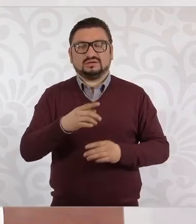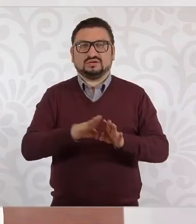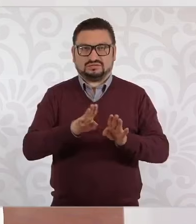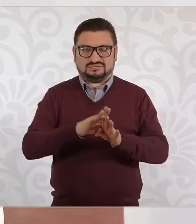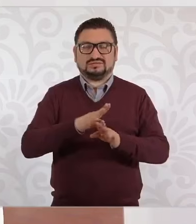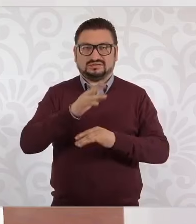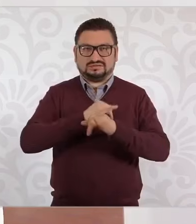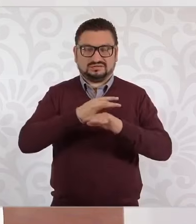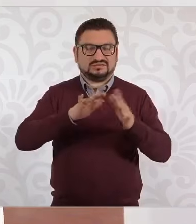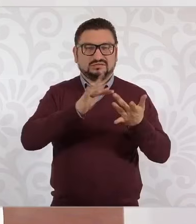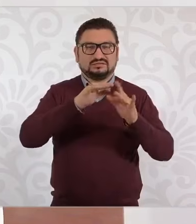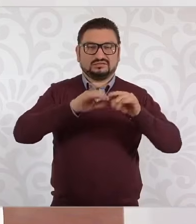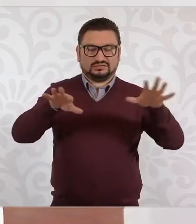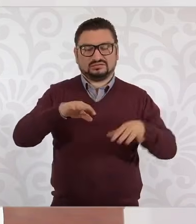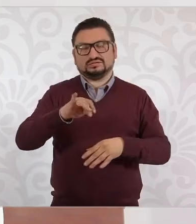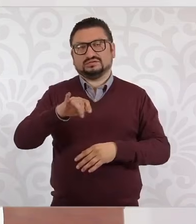redes sociales, el Nichupté,